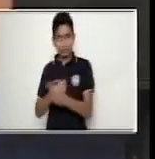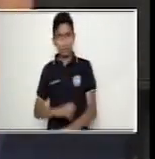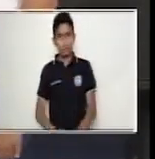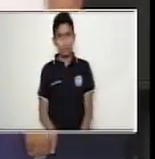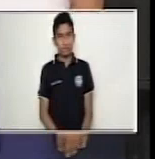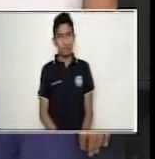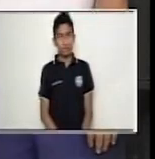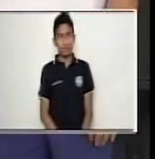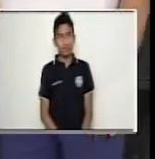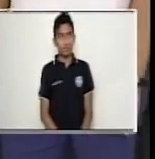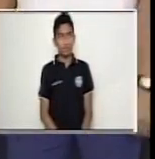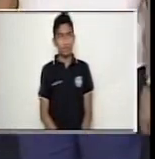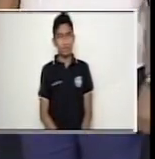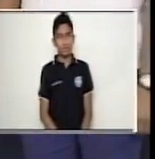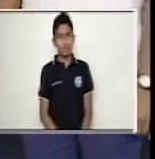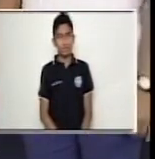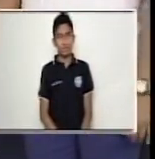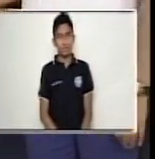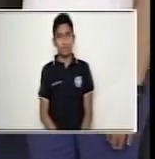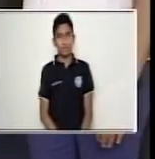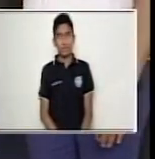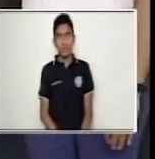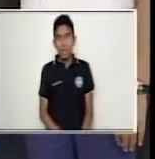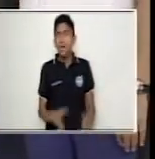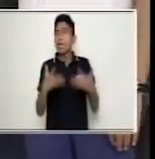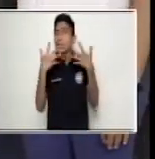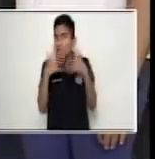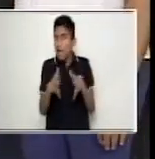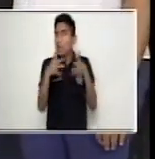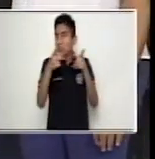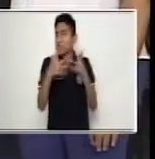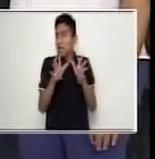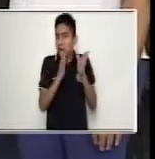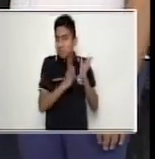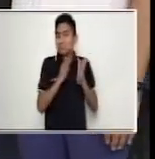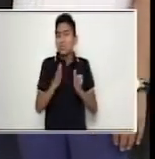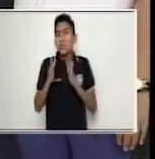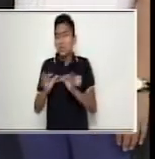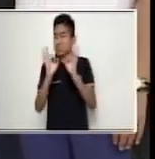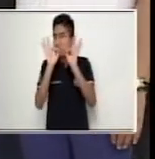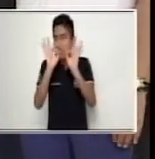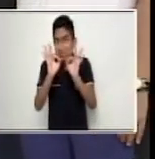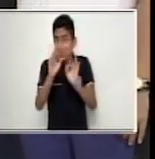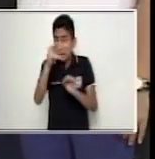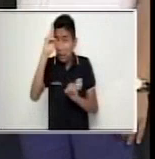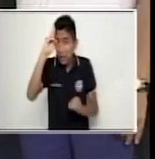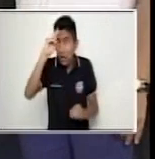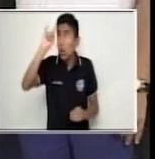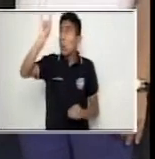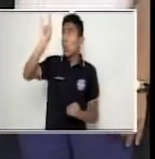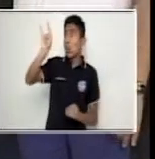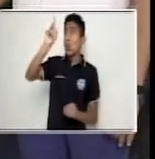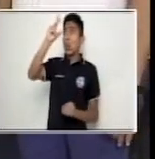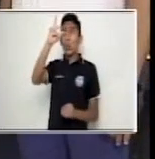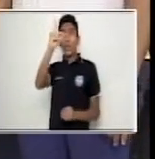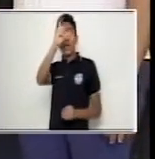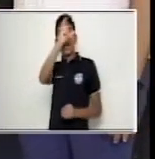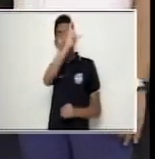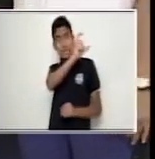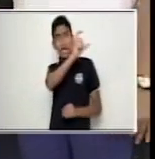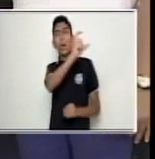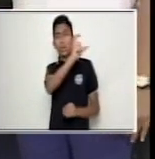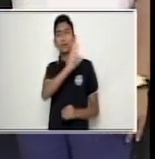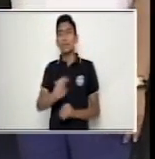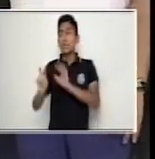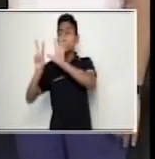Y lo colocamos en la centena. Ya has ordenado el primer número de nuestro problema. Vamos con la